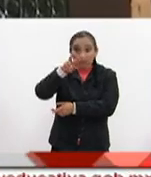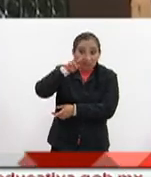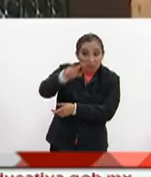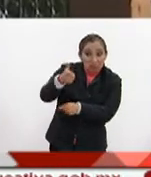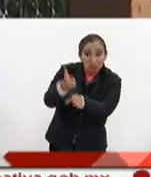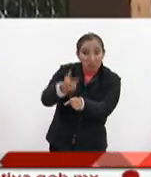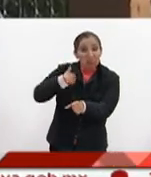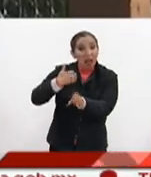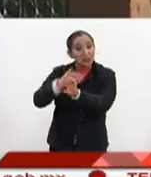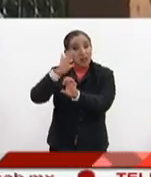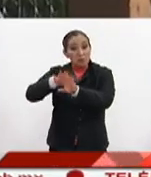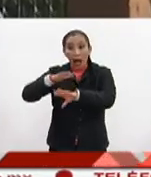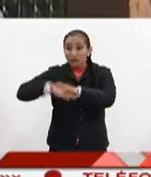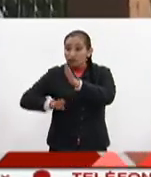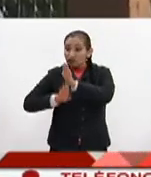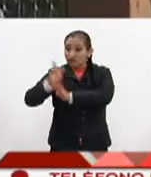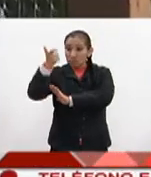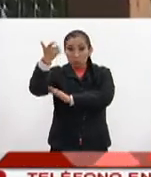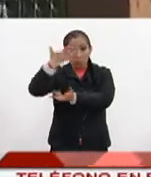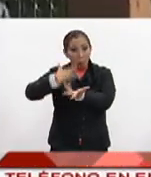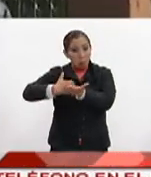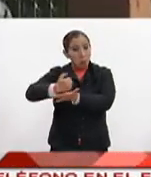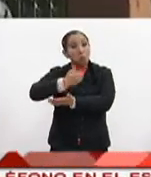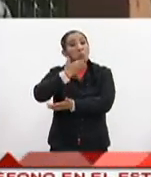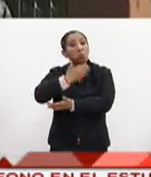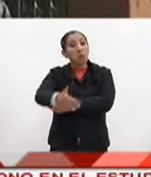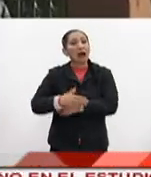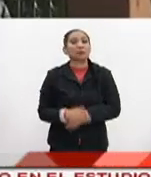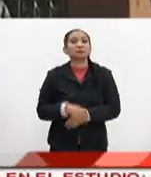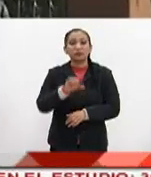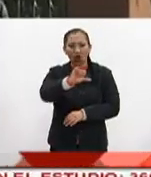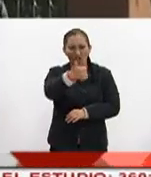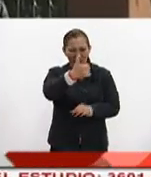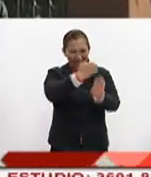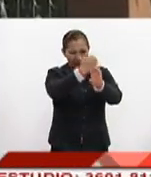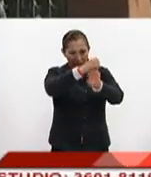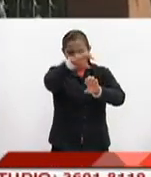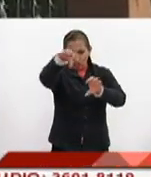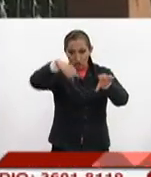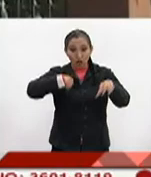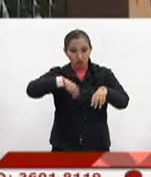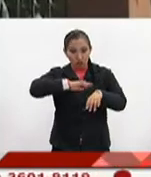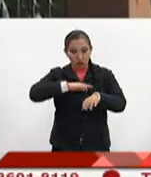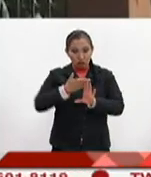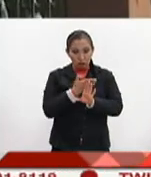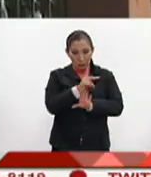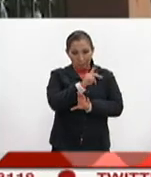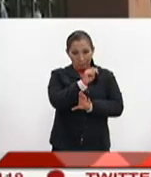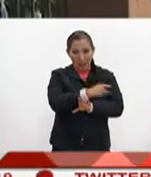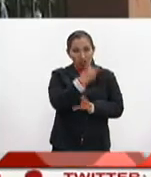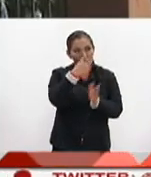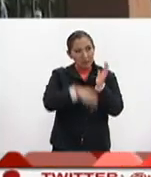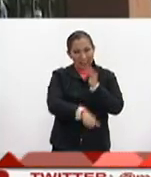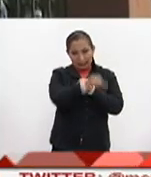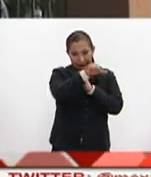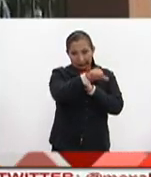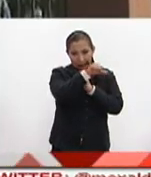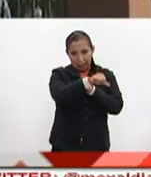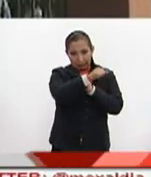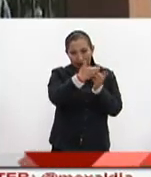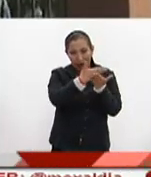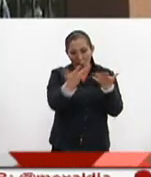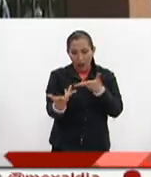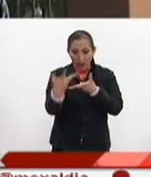son los estados en donde más crece la economía. Los 11 estados que gobernábamos hasta 2016, ahora